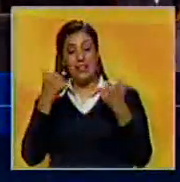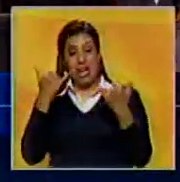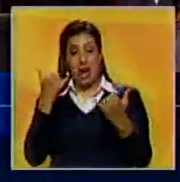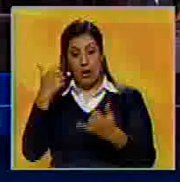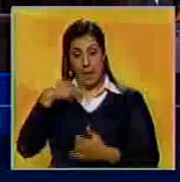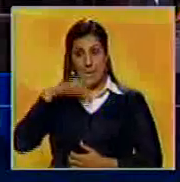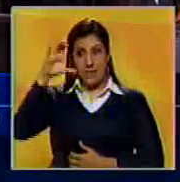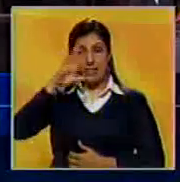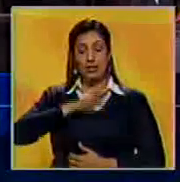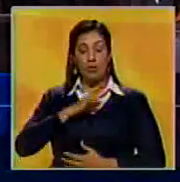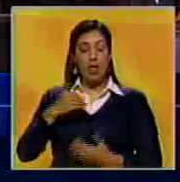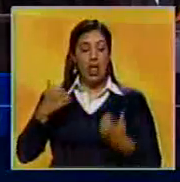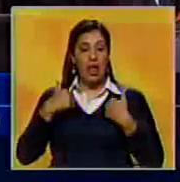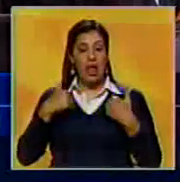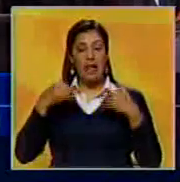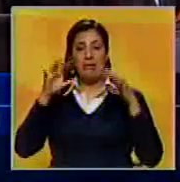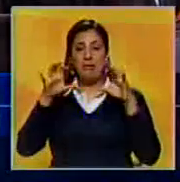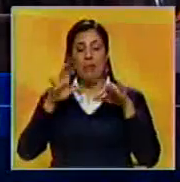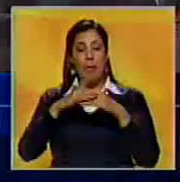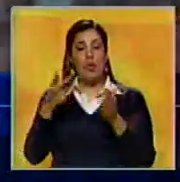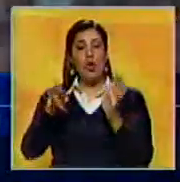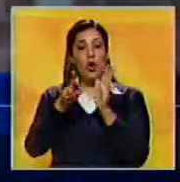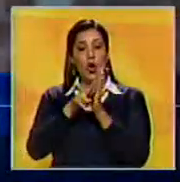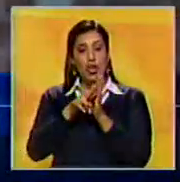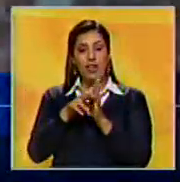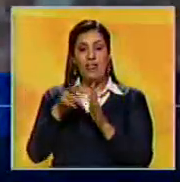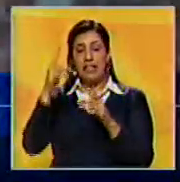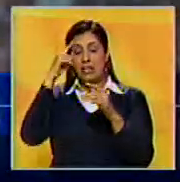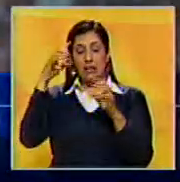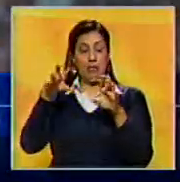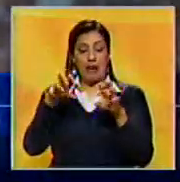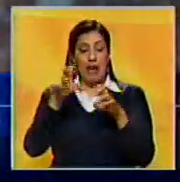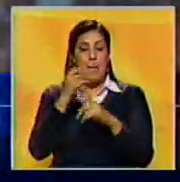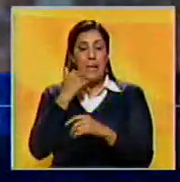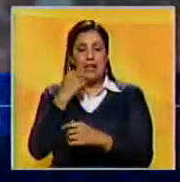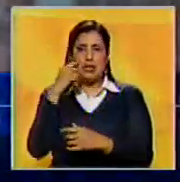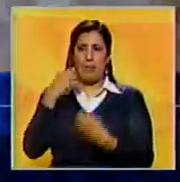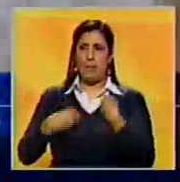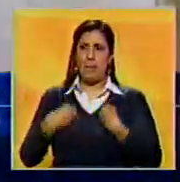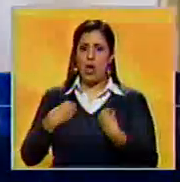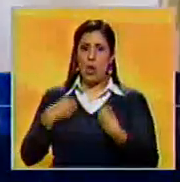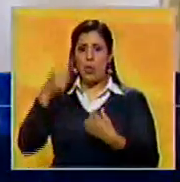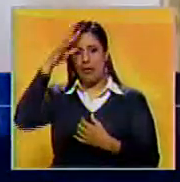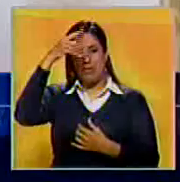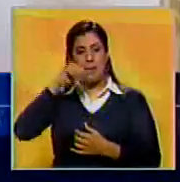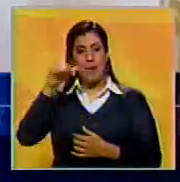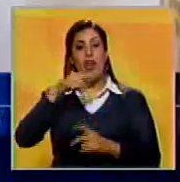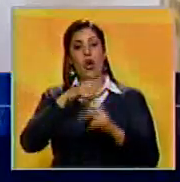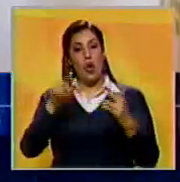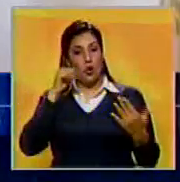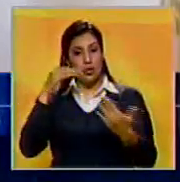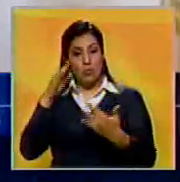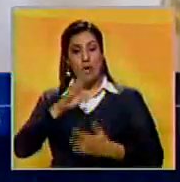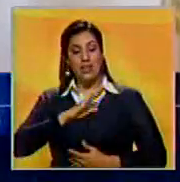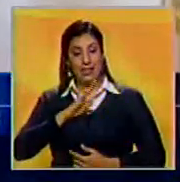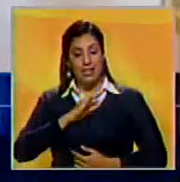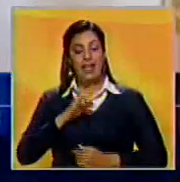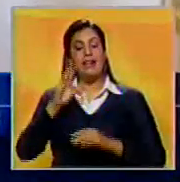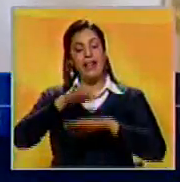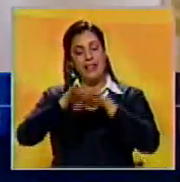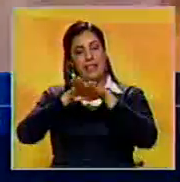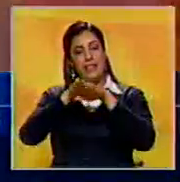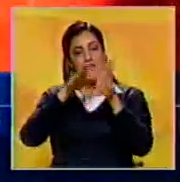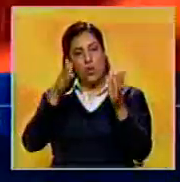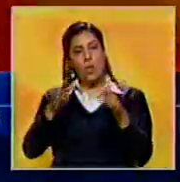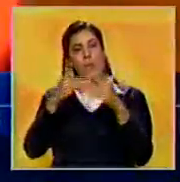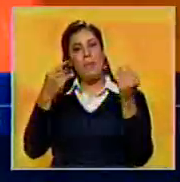ahora su país vive una trágica comedia. Reiteró que es una pesadilla y lo tiene preocupado. Por su parte, la comediante Kitty Griffin tuvo que